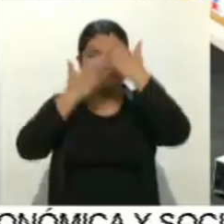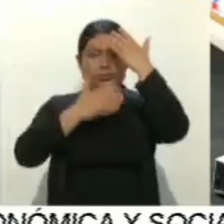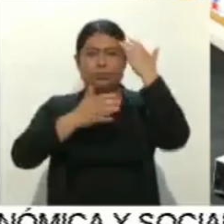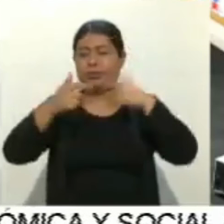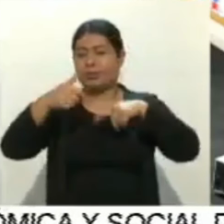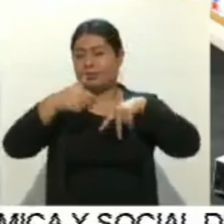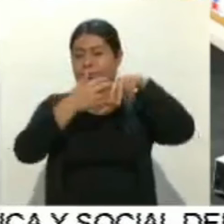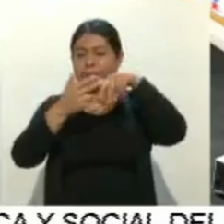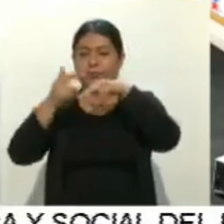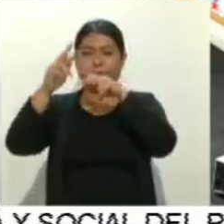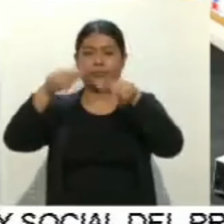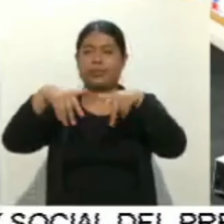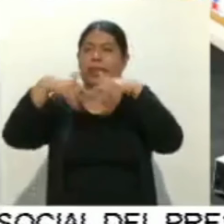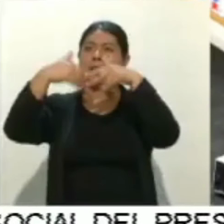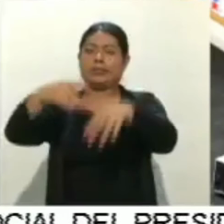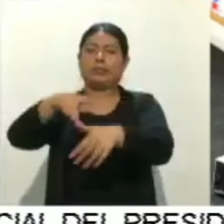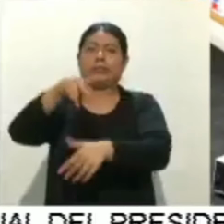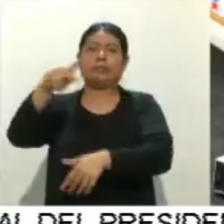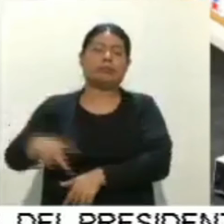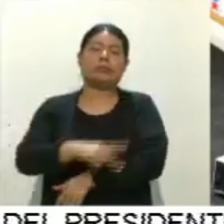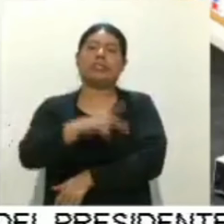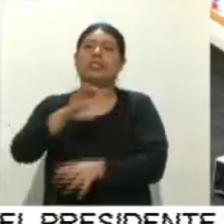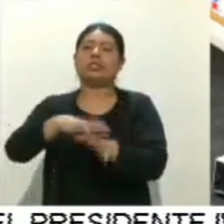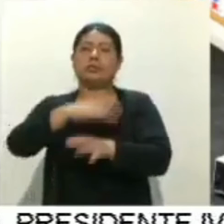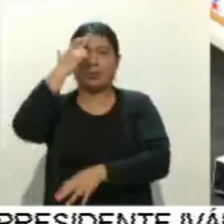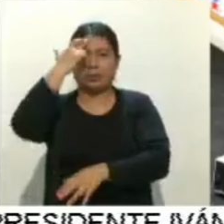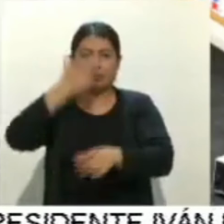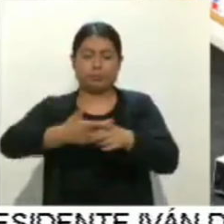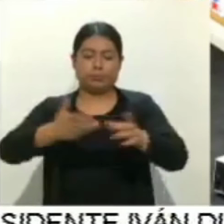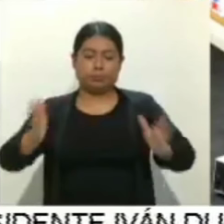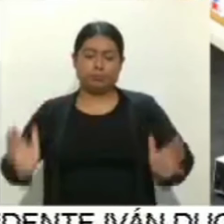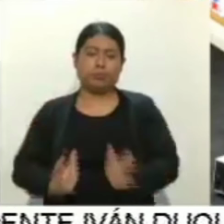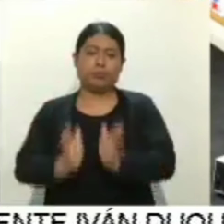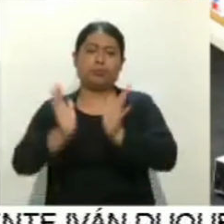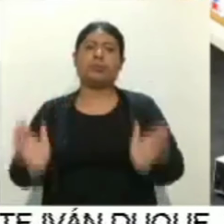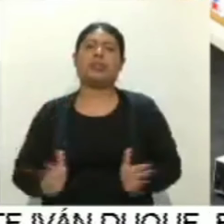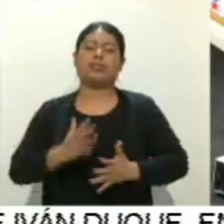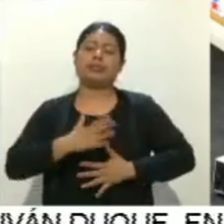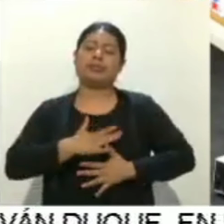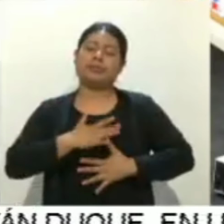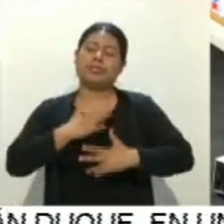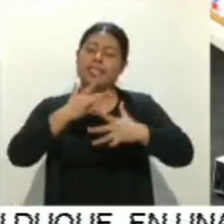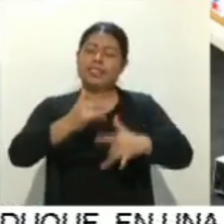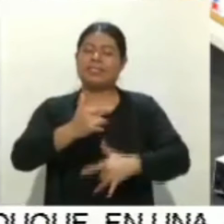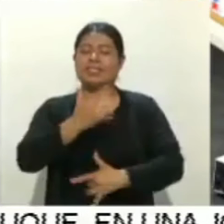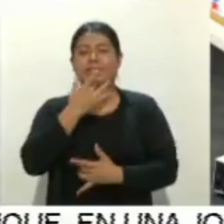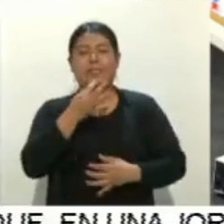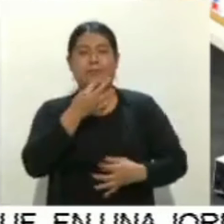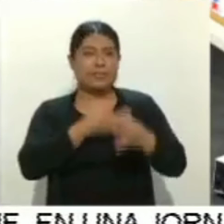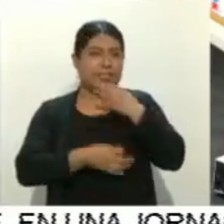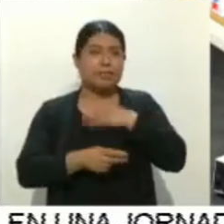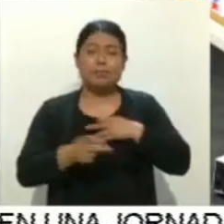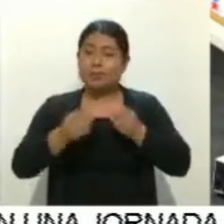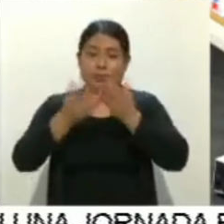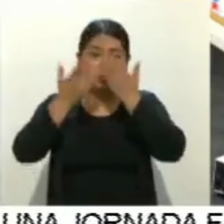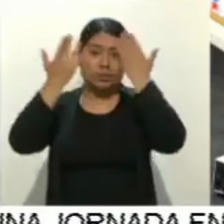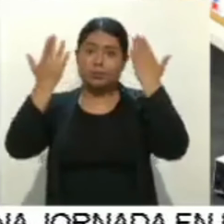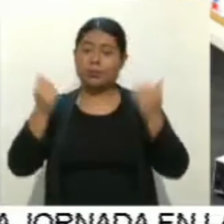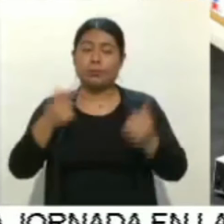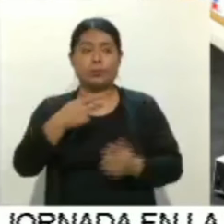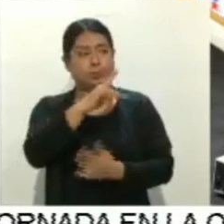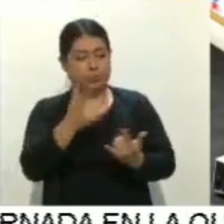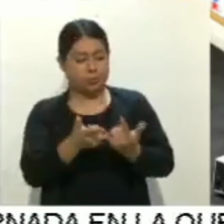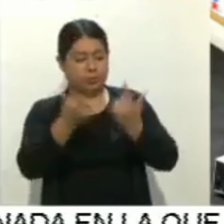caminaban hacia otro pueblo y realmente son los encargados de ponerle el alma a la fiesta, pero luego no sabemos pues también